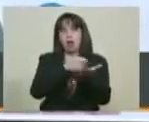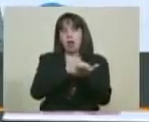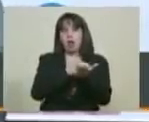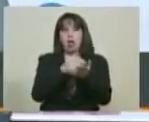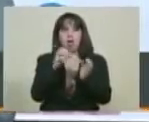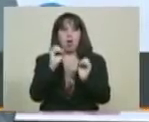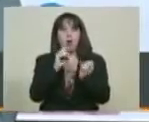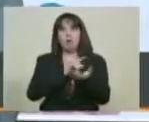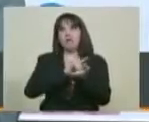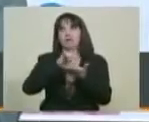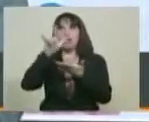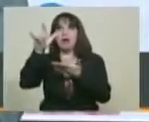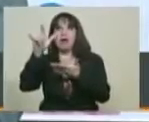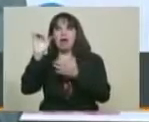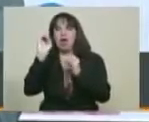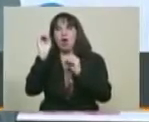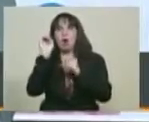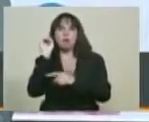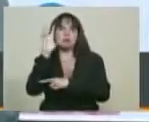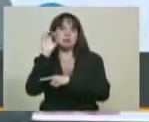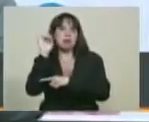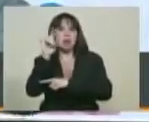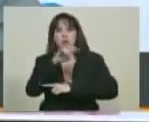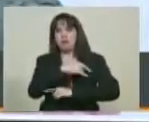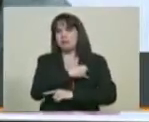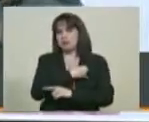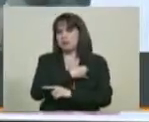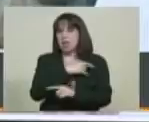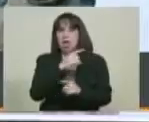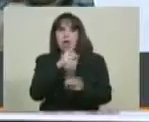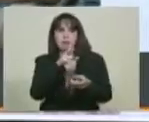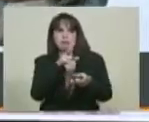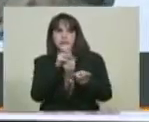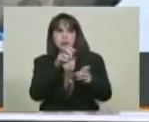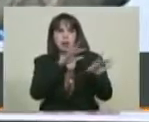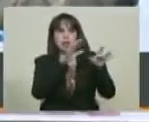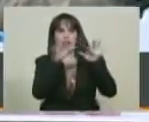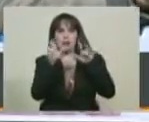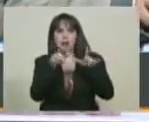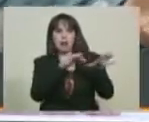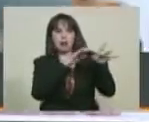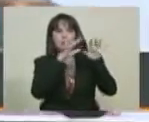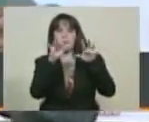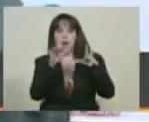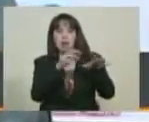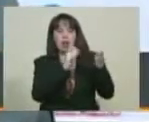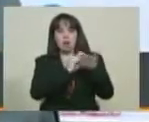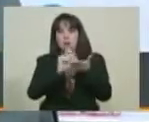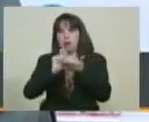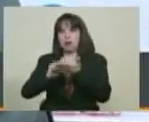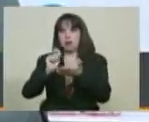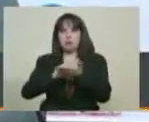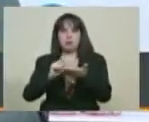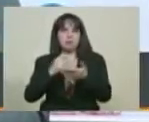un viaje. Hay un seminario en la universidad tal. Ay, puedes tener un, puedes escribir para la revista tal.